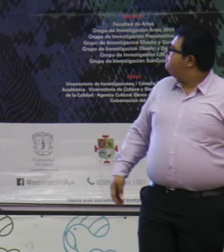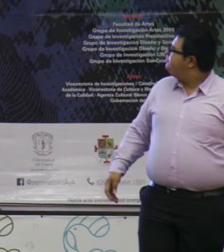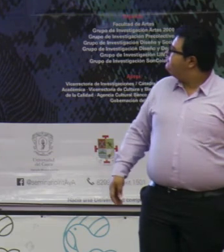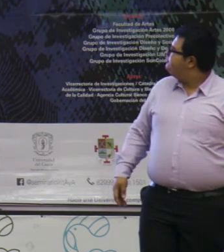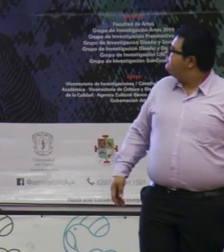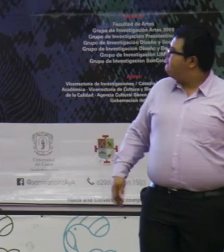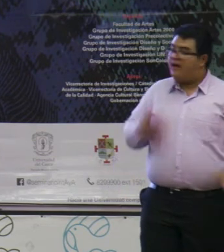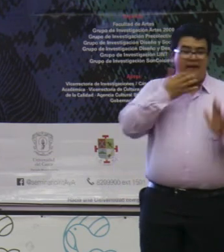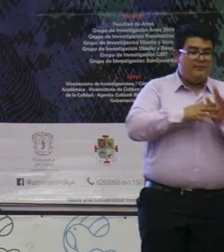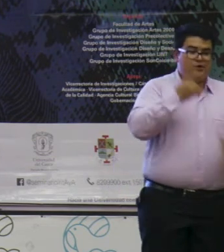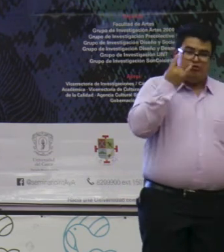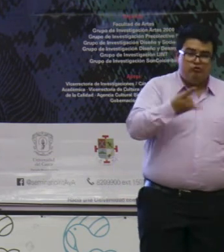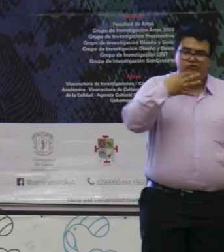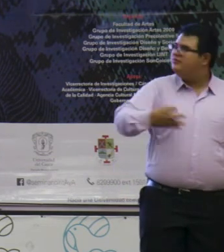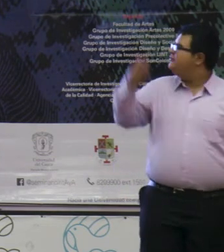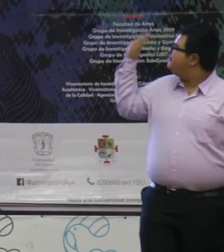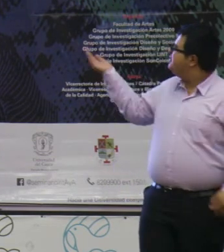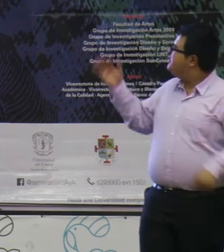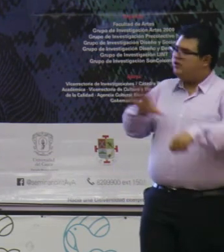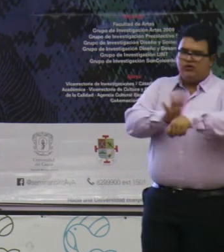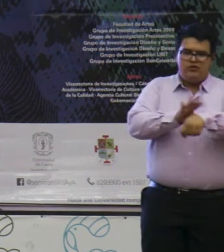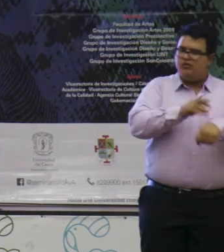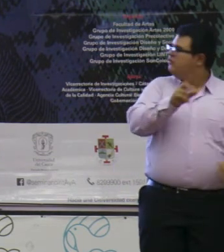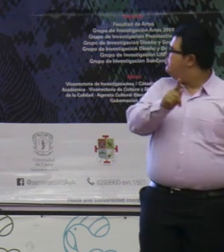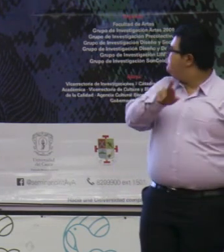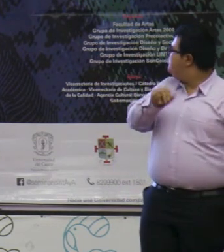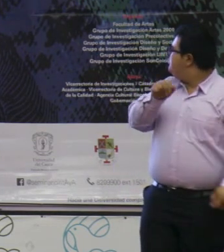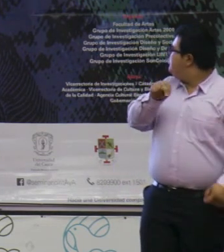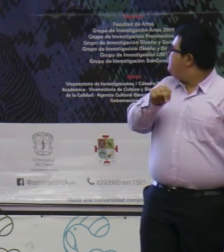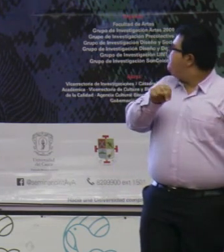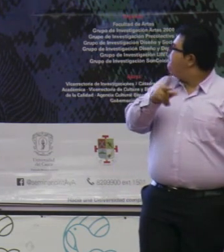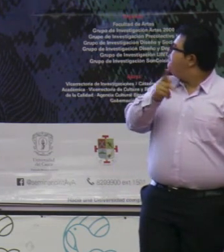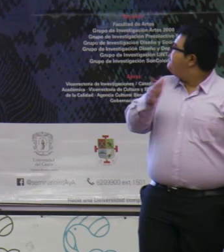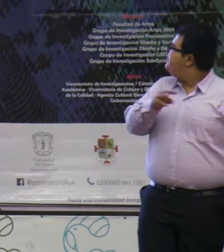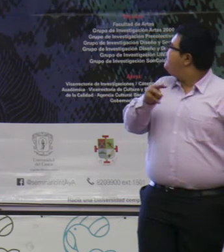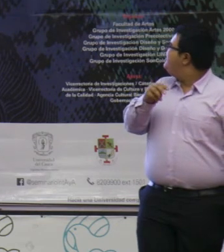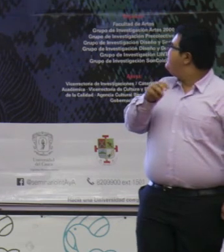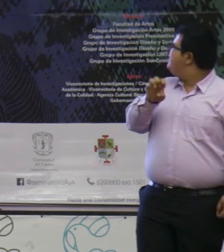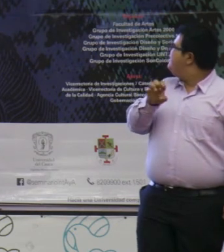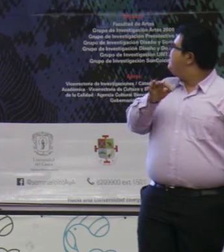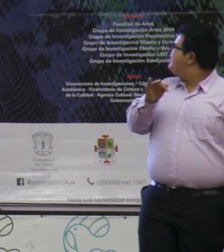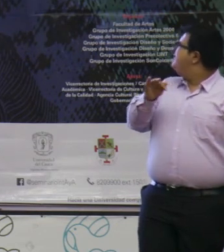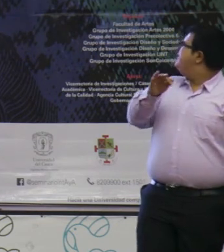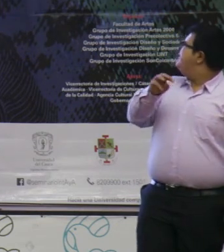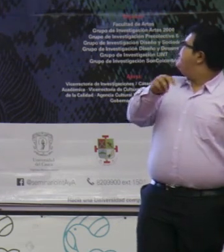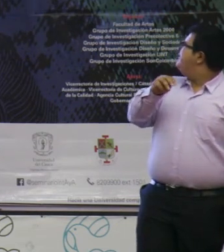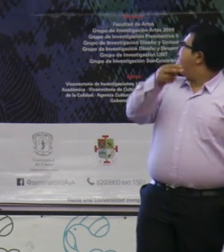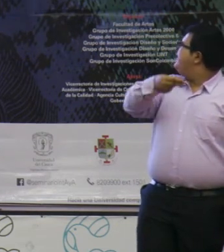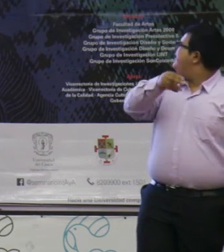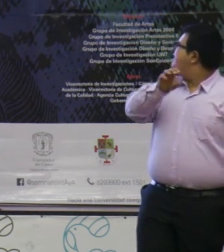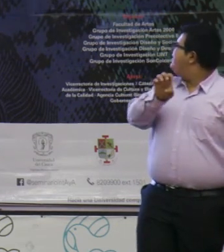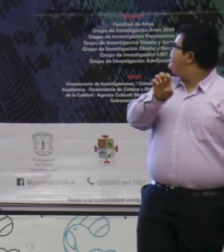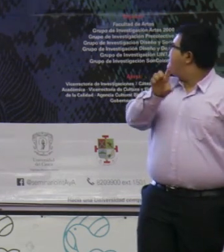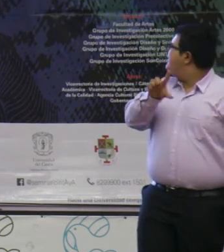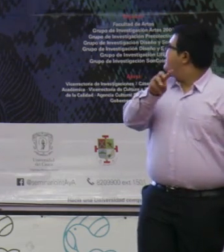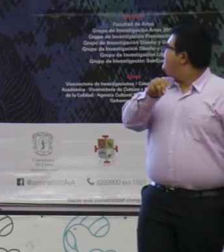Cosas interesantísimas. Este es el doctor Frank Netter. Síganle la pista. Recomendaría también muy respetuosamente a quien quiera entablar. Este archivo